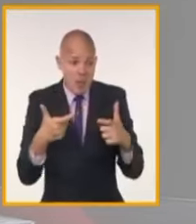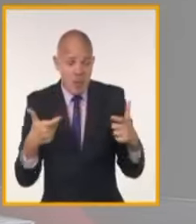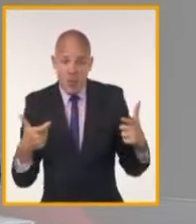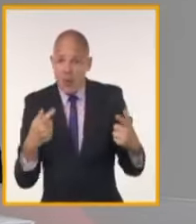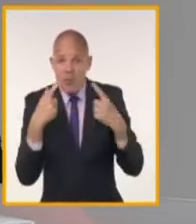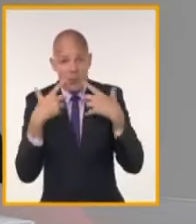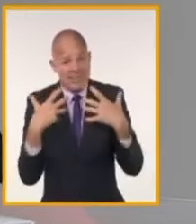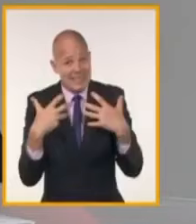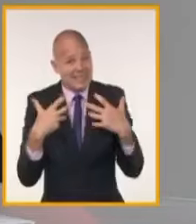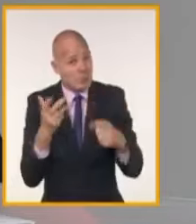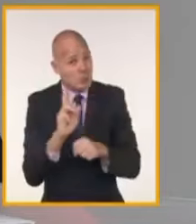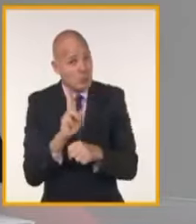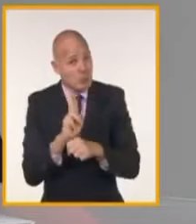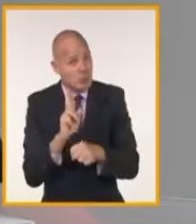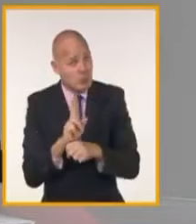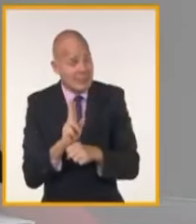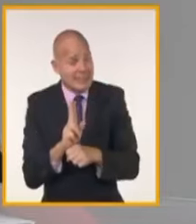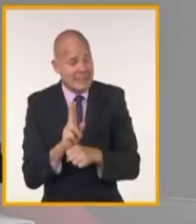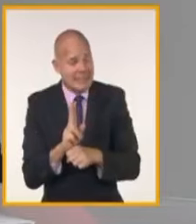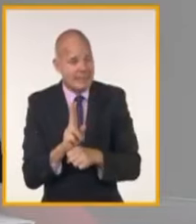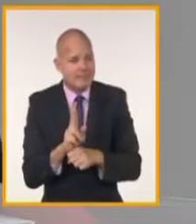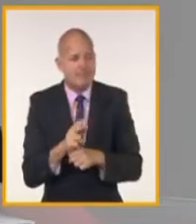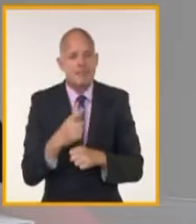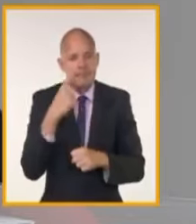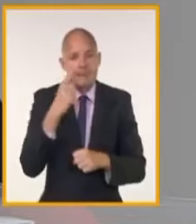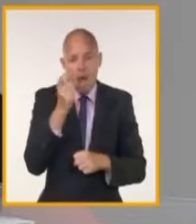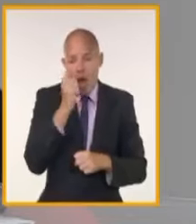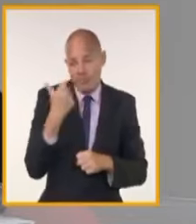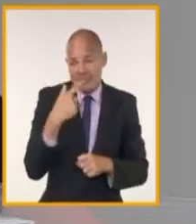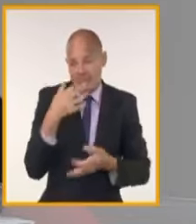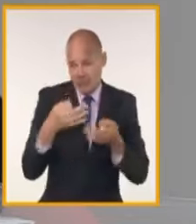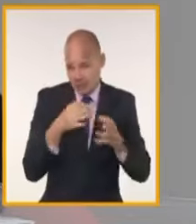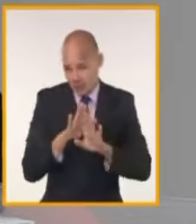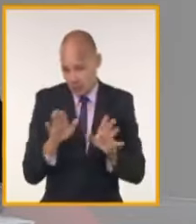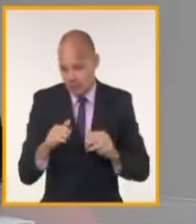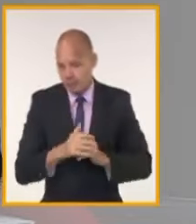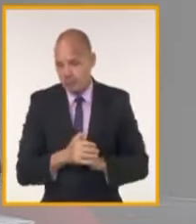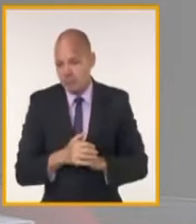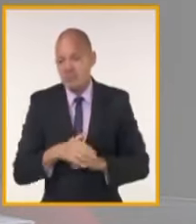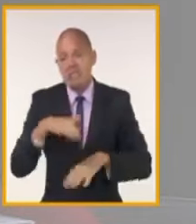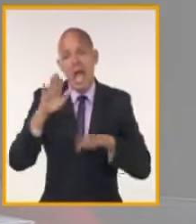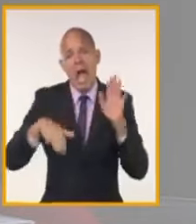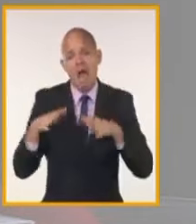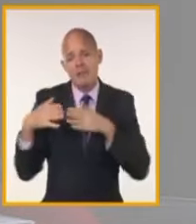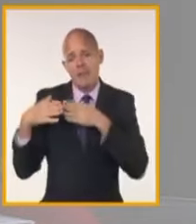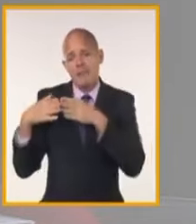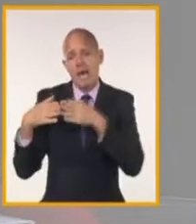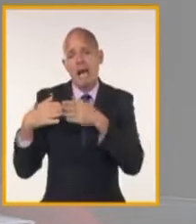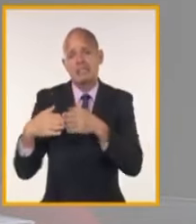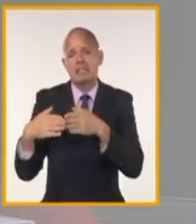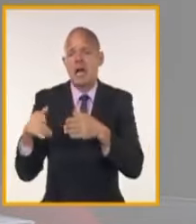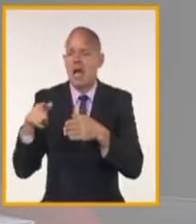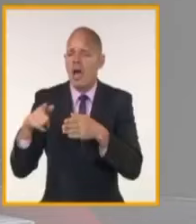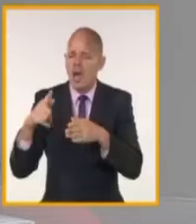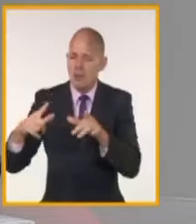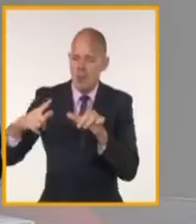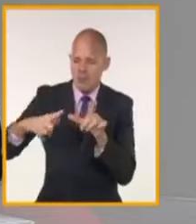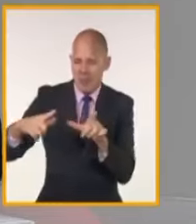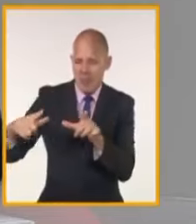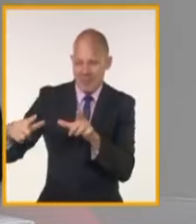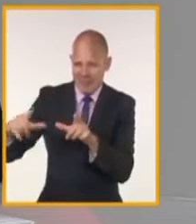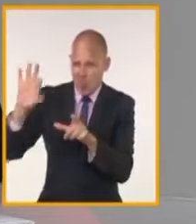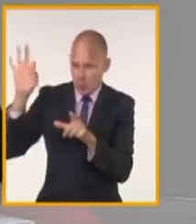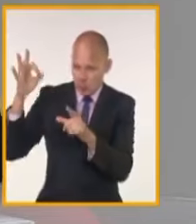mencionaba que los recursos llegan a nuestros puertos y las empresas de transporte del país junto con la unión eléctrica